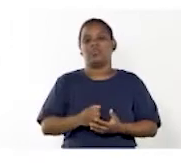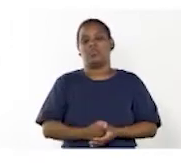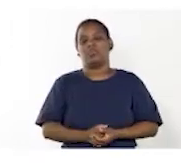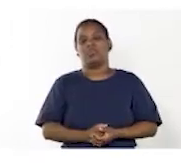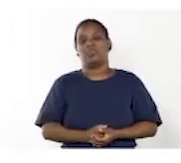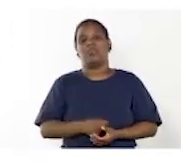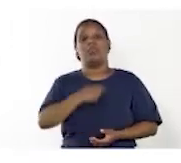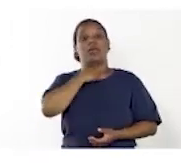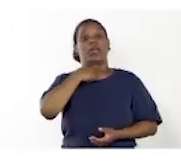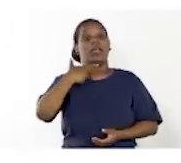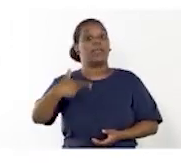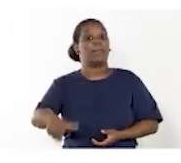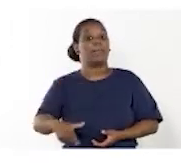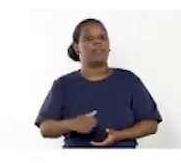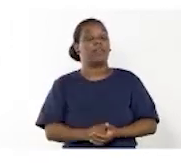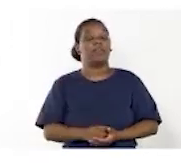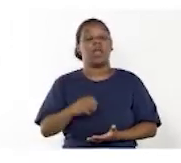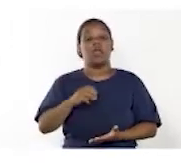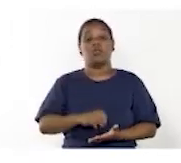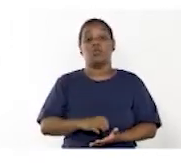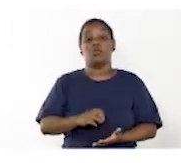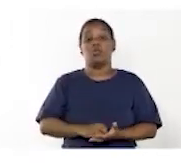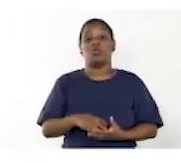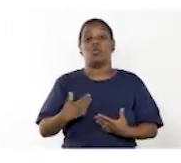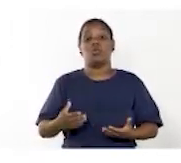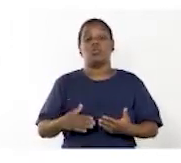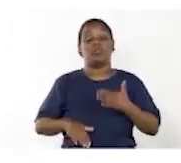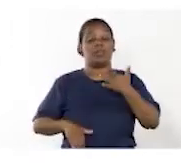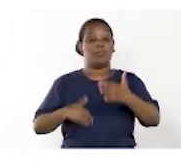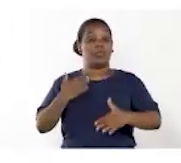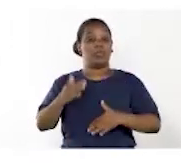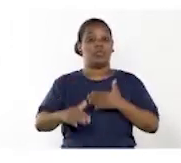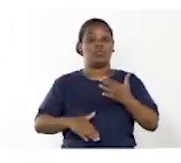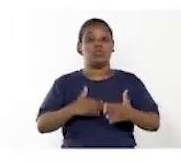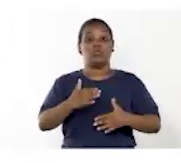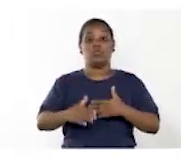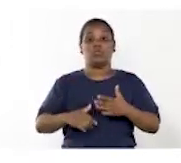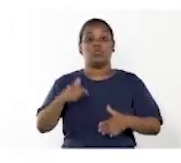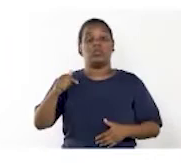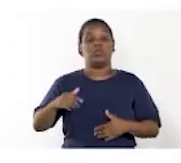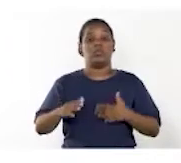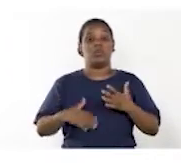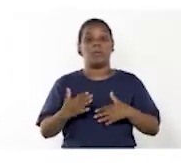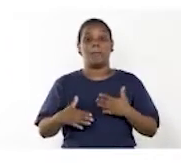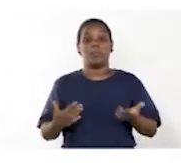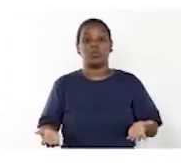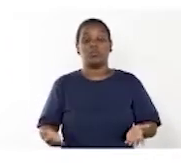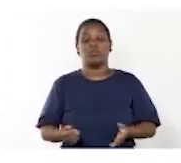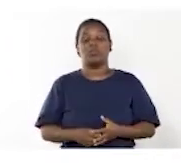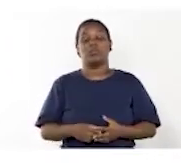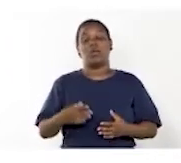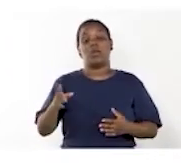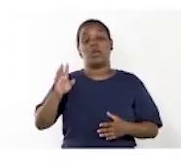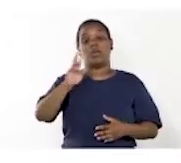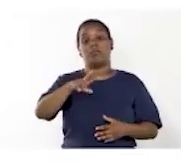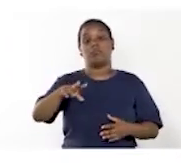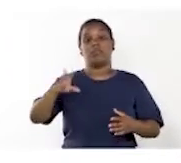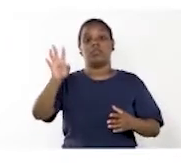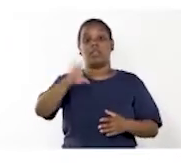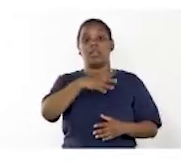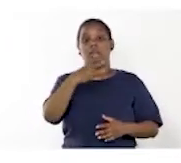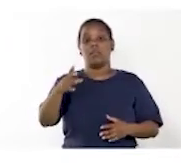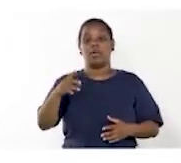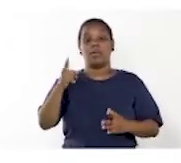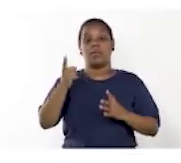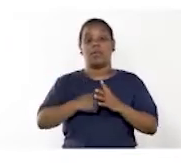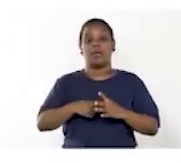Van a ejemplificar dónde están produciendo estos procesos y van a utilizar el mapa para la